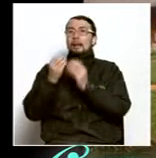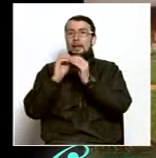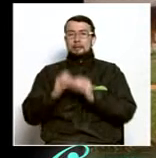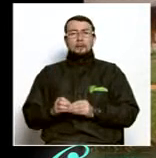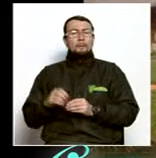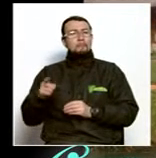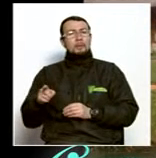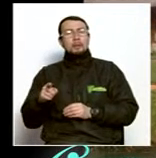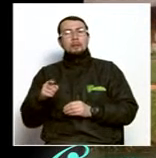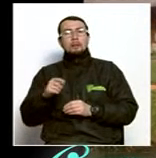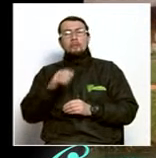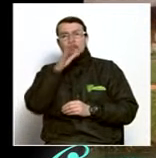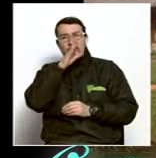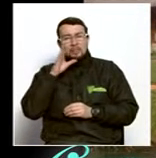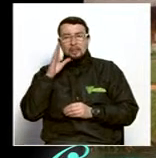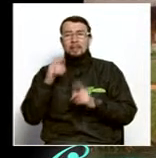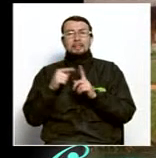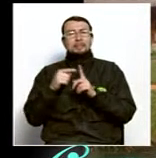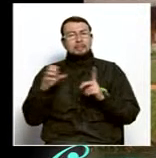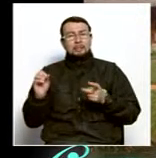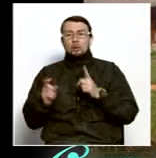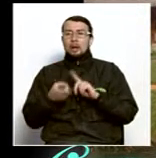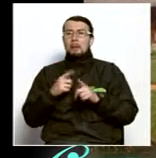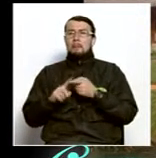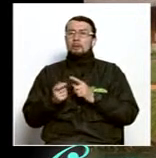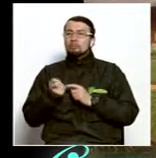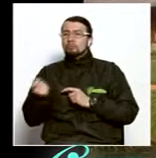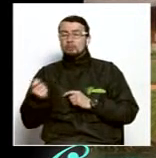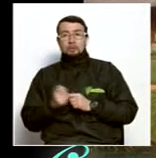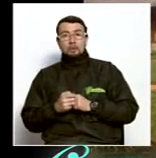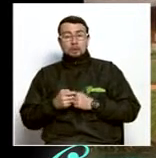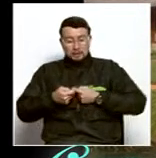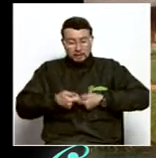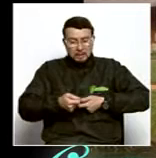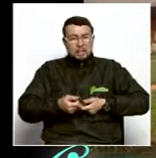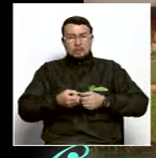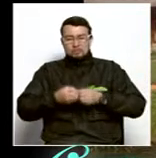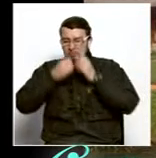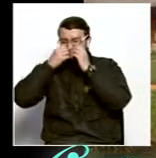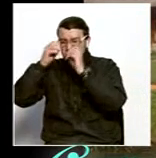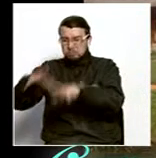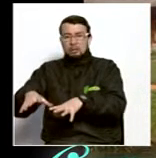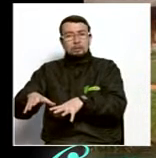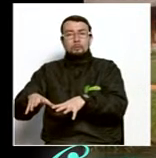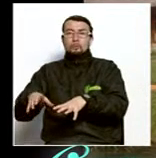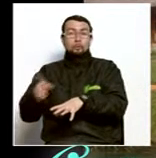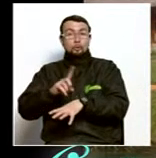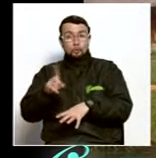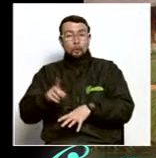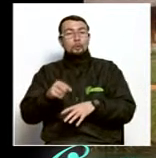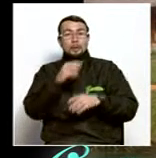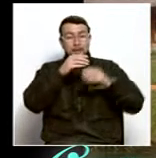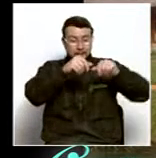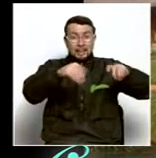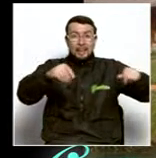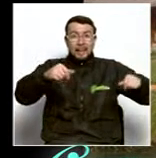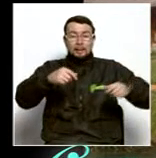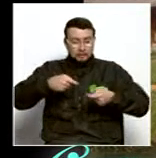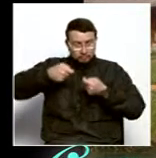del tío, del amigo, del vecino. Por favor, no sigamos botando las semillas a la basura. Tengamos conciencia de la vida, hay